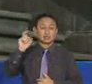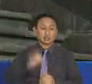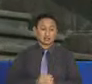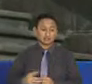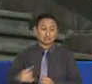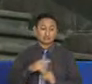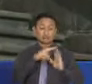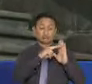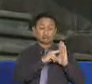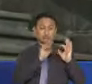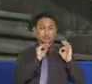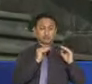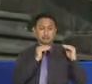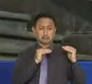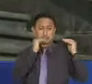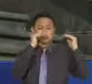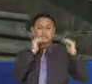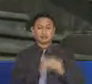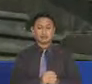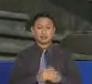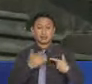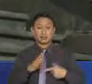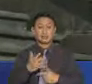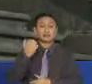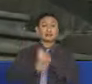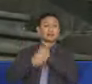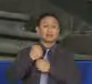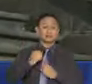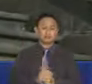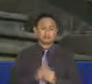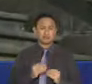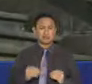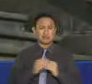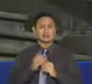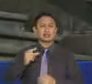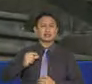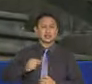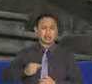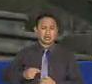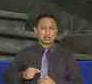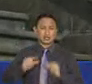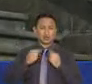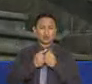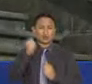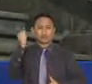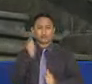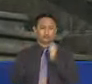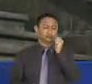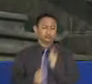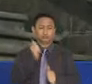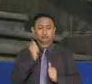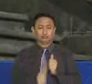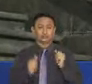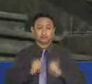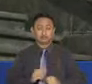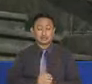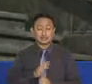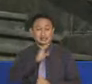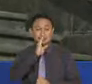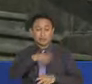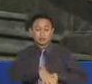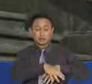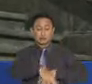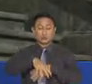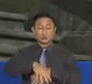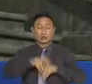tener buenas notas aparte de tener la antigüedad para conocer mayores detalles de la banda del Mejía que abre abre y cierra los